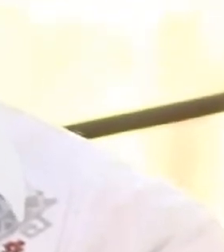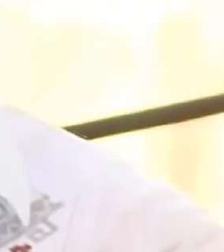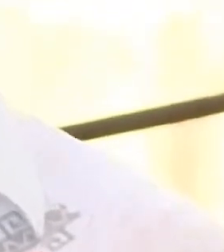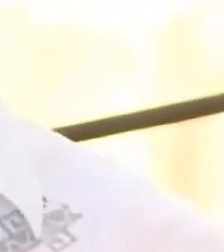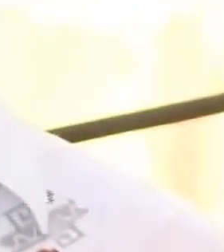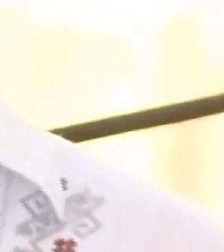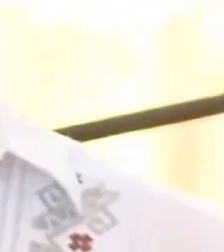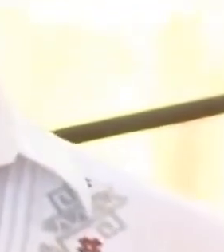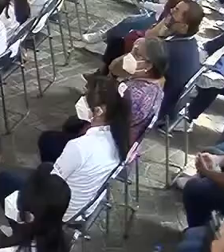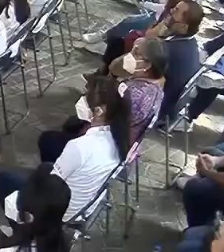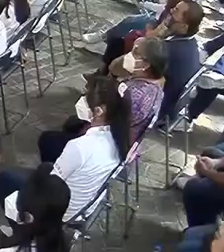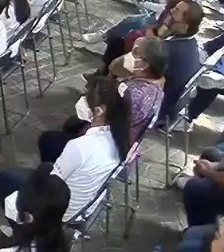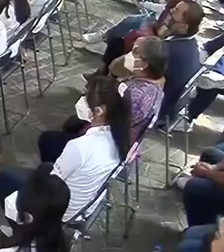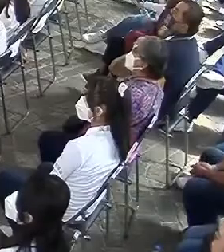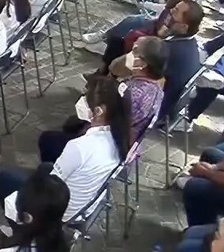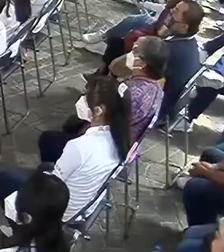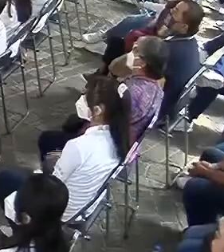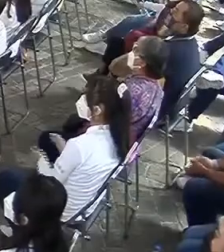territoire.